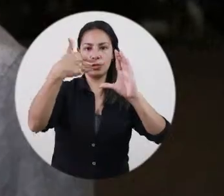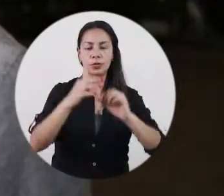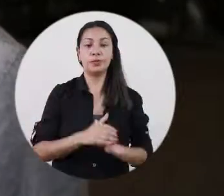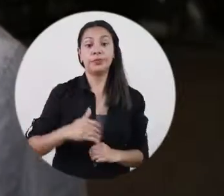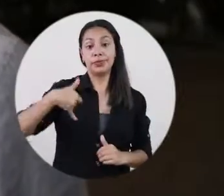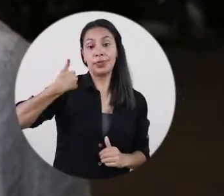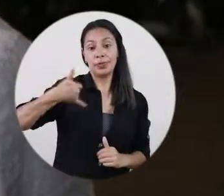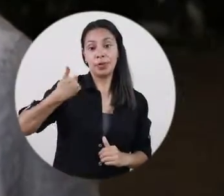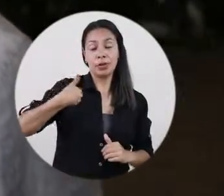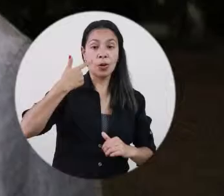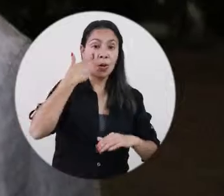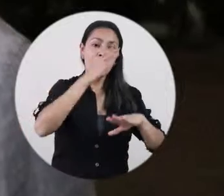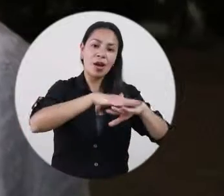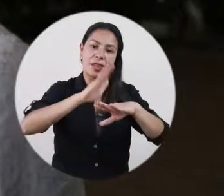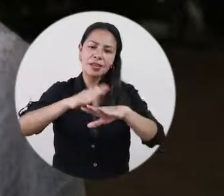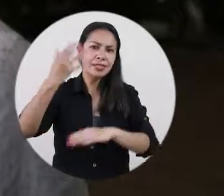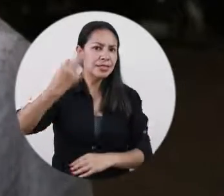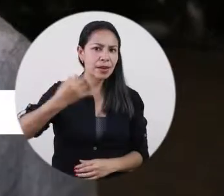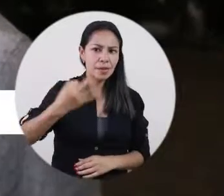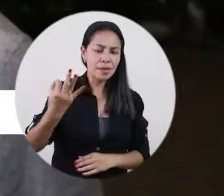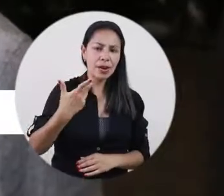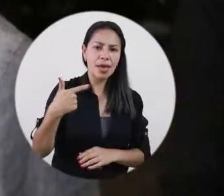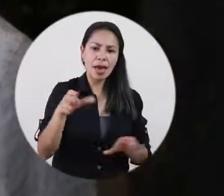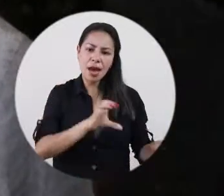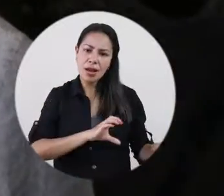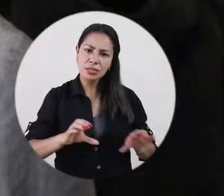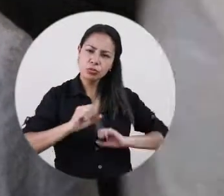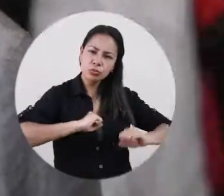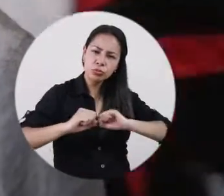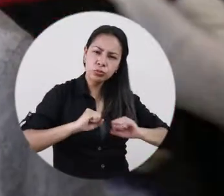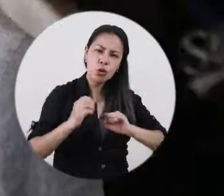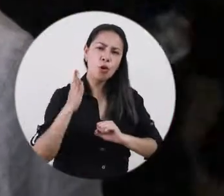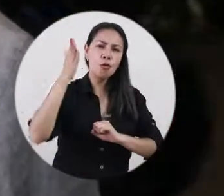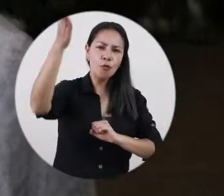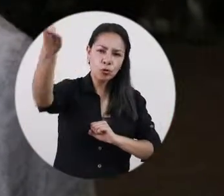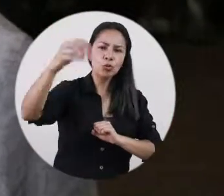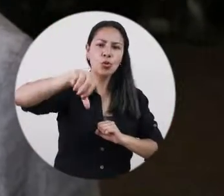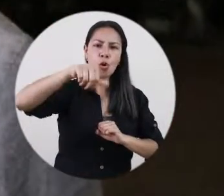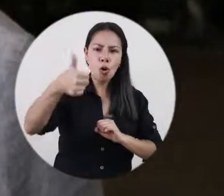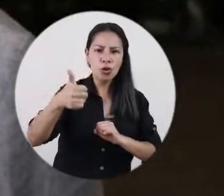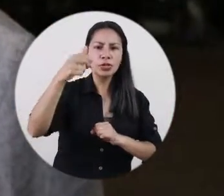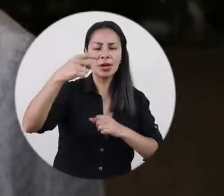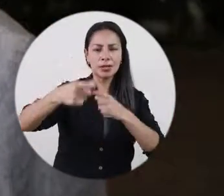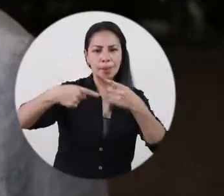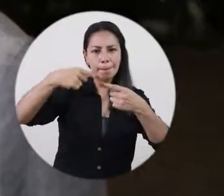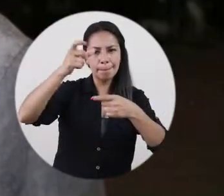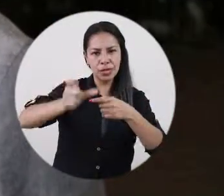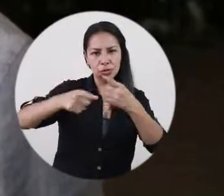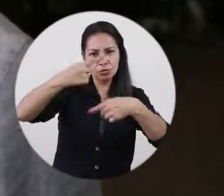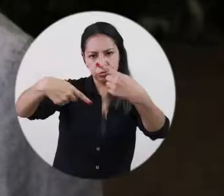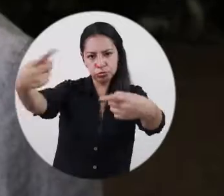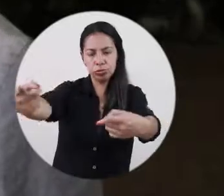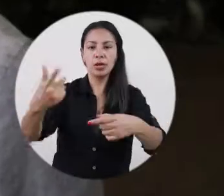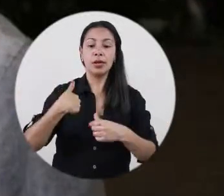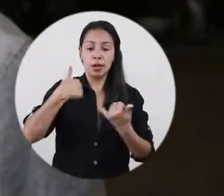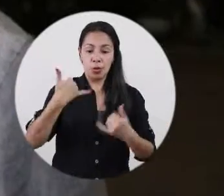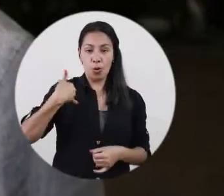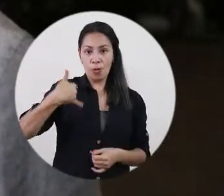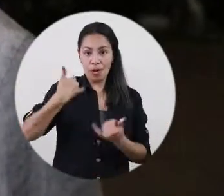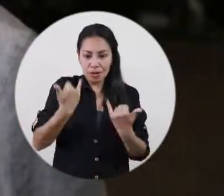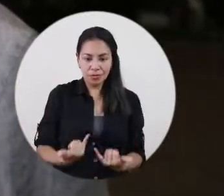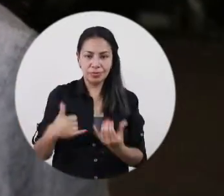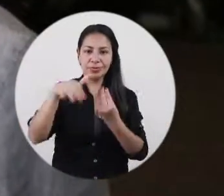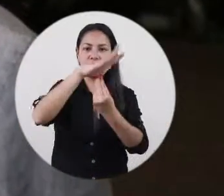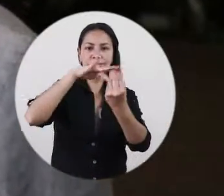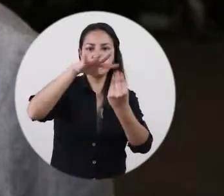jóvenes estamos llamados a siempre generar acciones para nuestras futuras generaciones entonces nosotros como jóvenes de ambiente